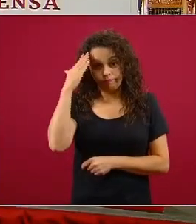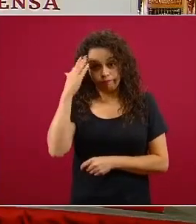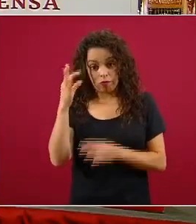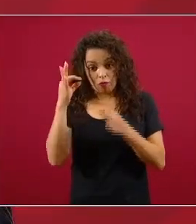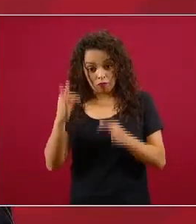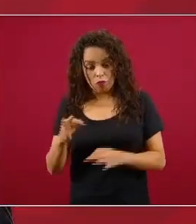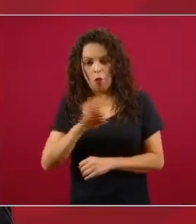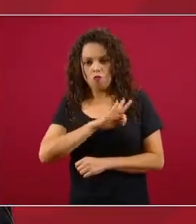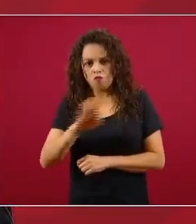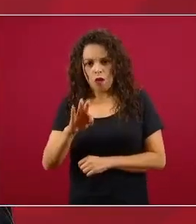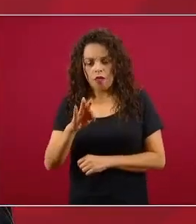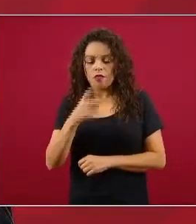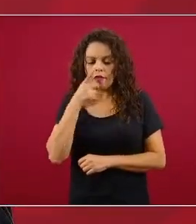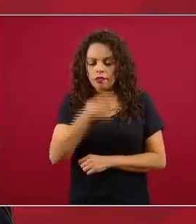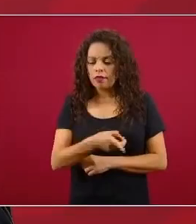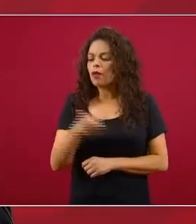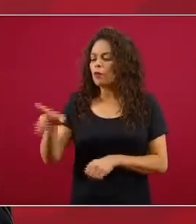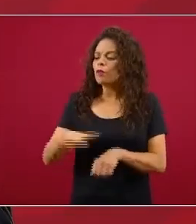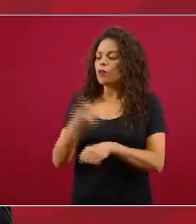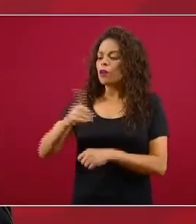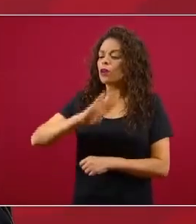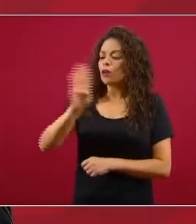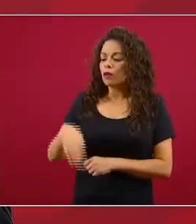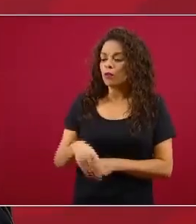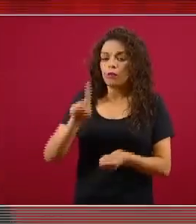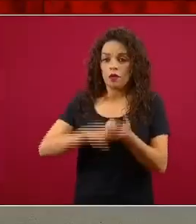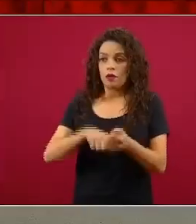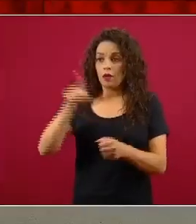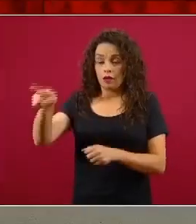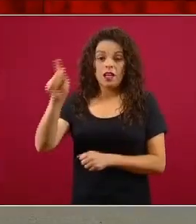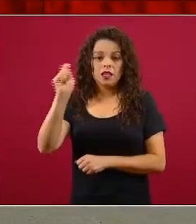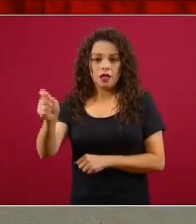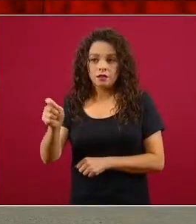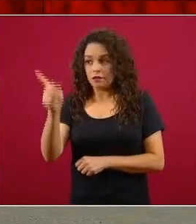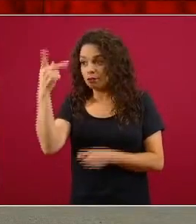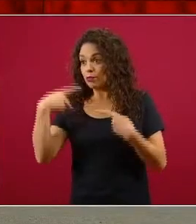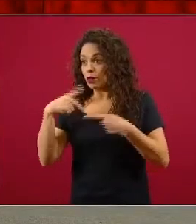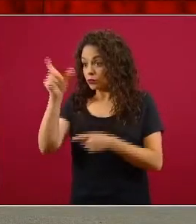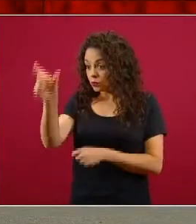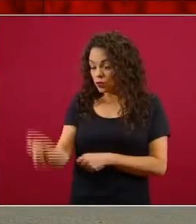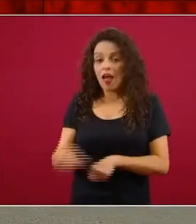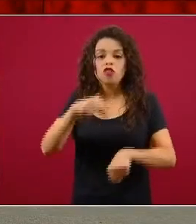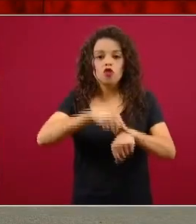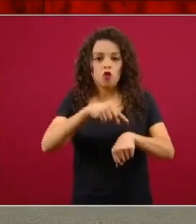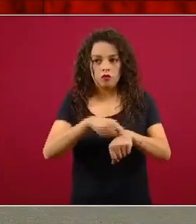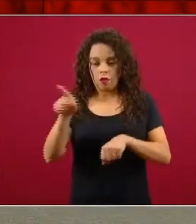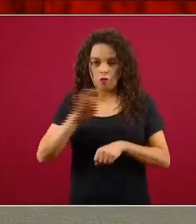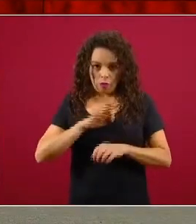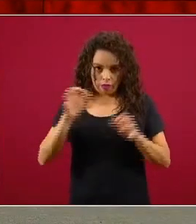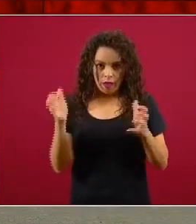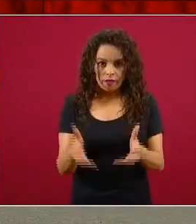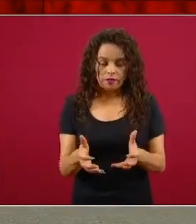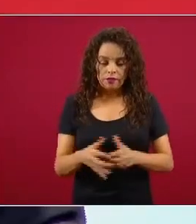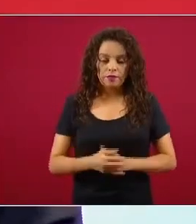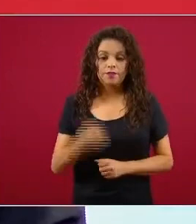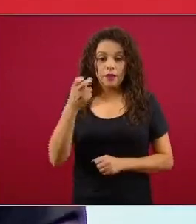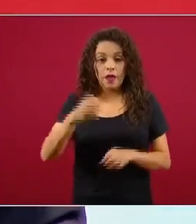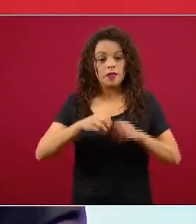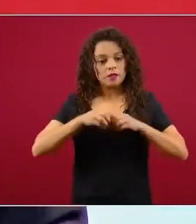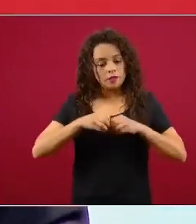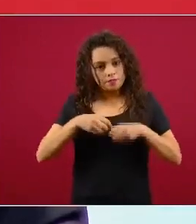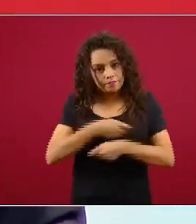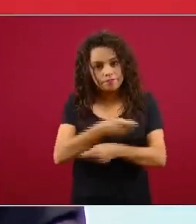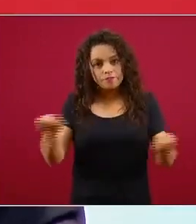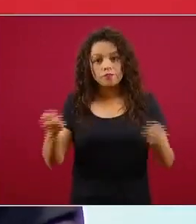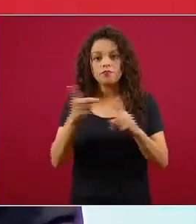en su mayoría son personas de la profesión médica, lo hagan. Entonces estuvimos redistribuyendo entre las entidades federativas, los que